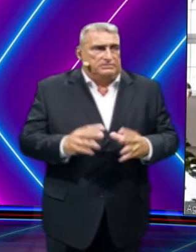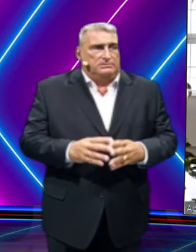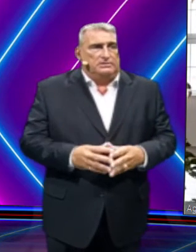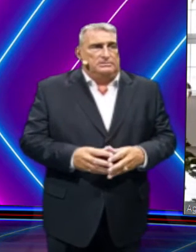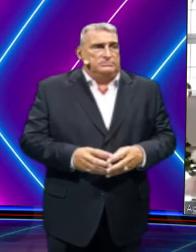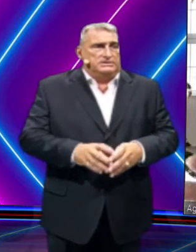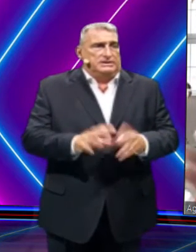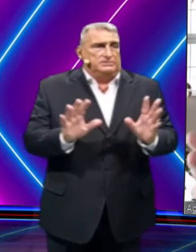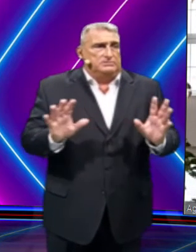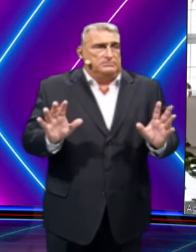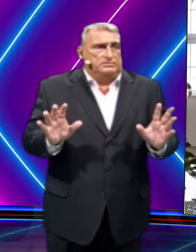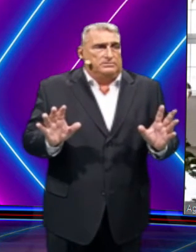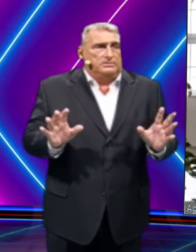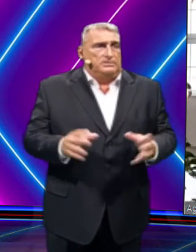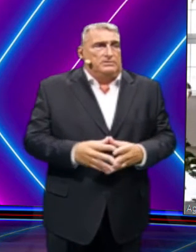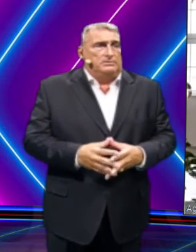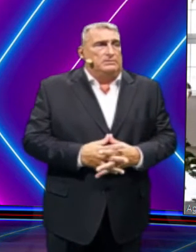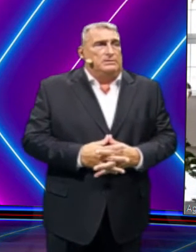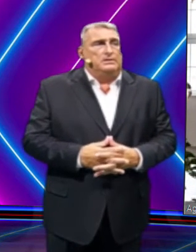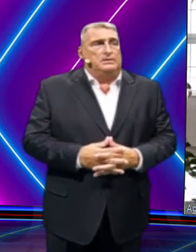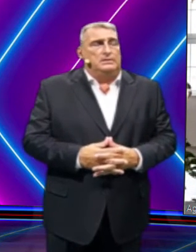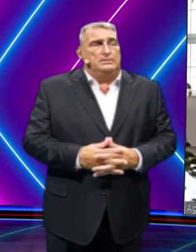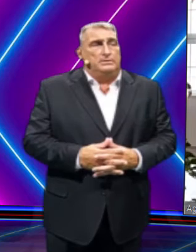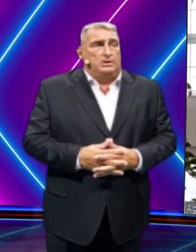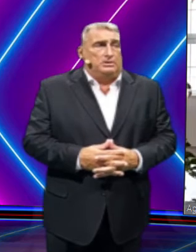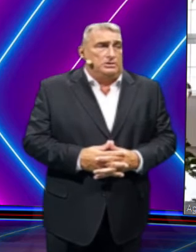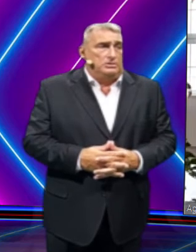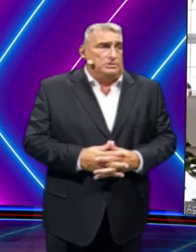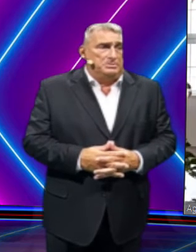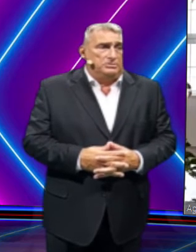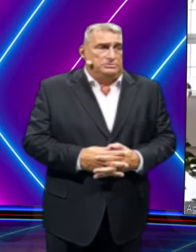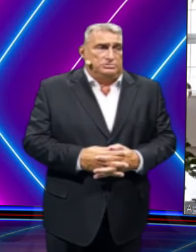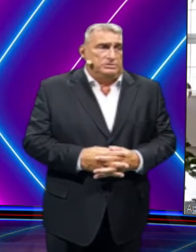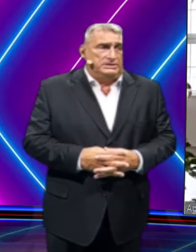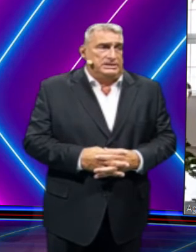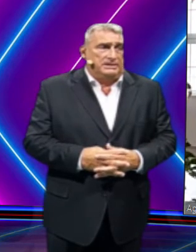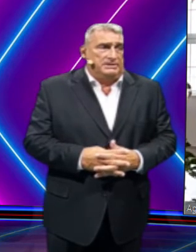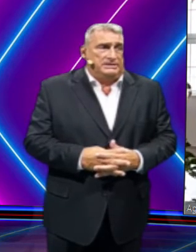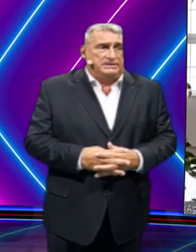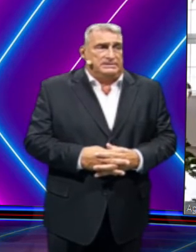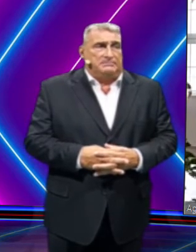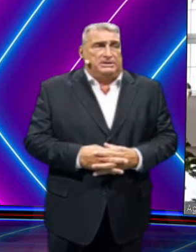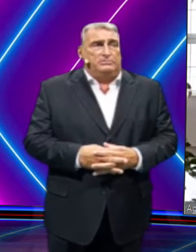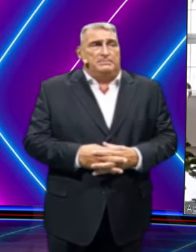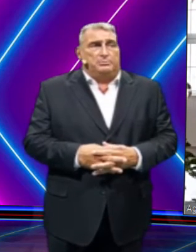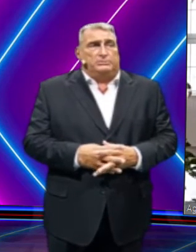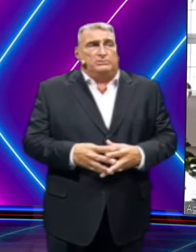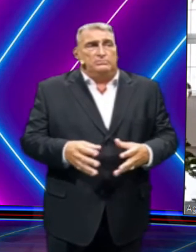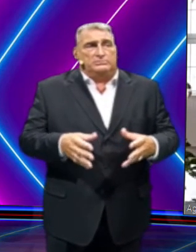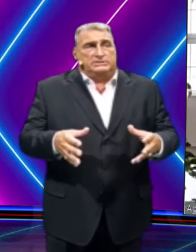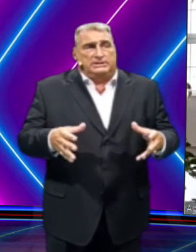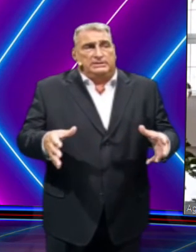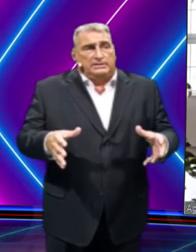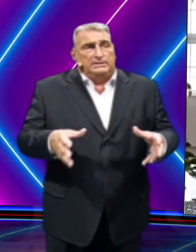sinceros. Usted El sabe que. gobierno no supo administrar la cuarentena, entonces. No, no, no, pero yo, a ver, también hubiera puesto